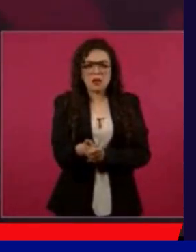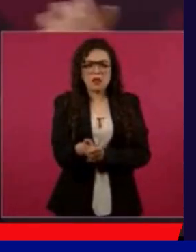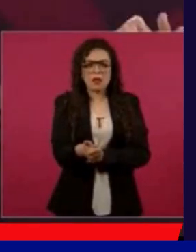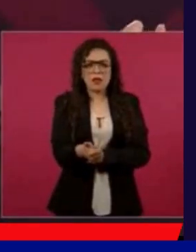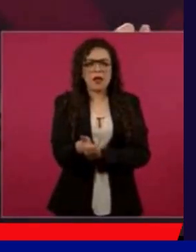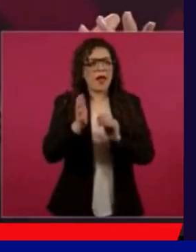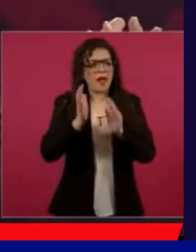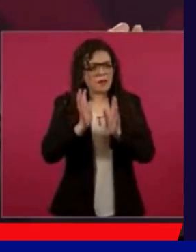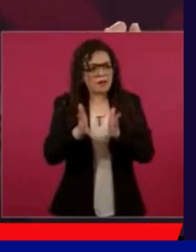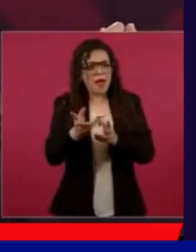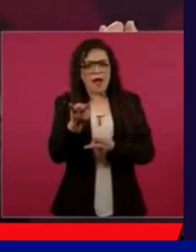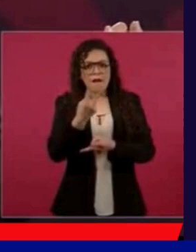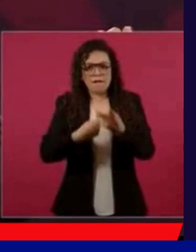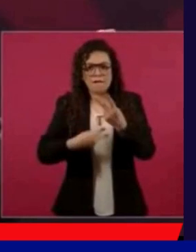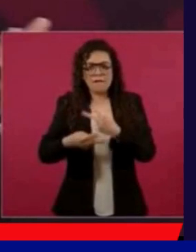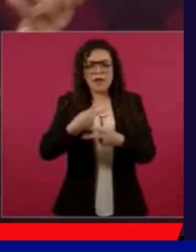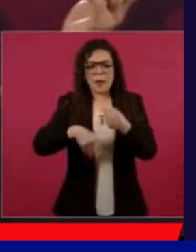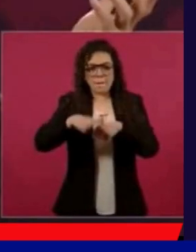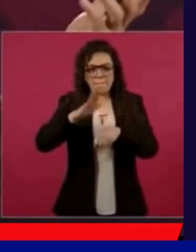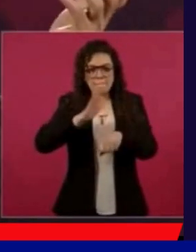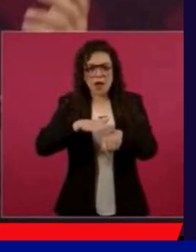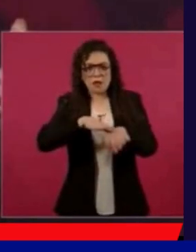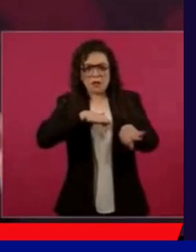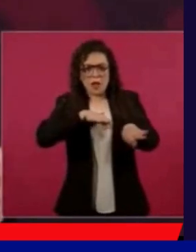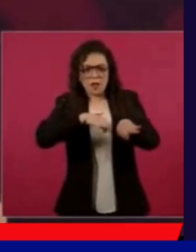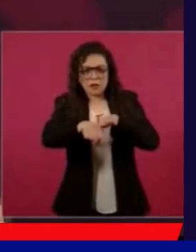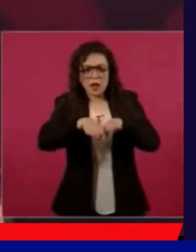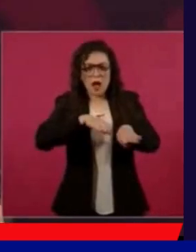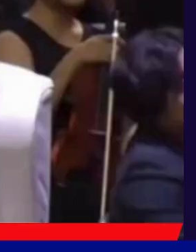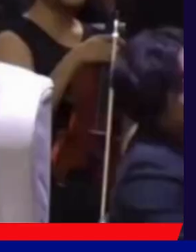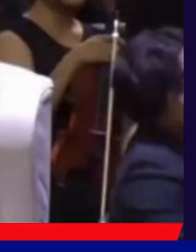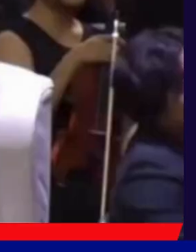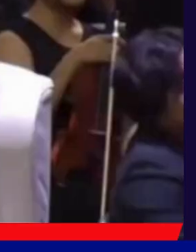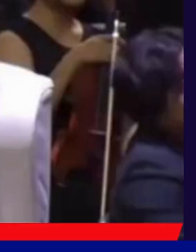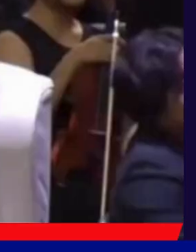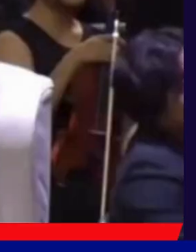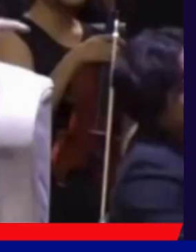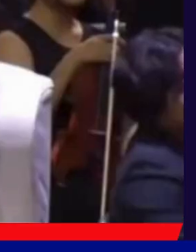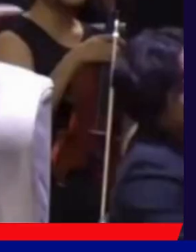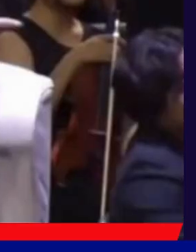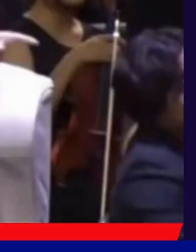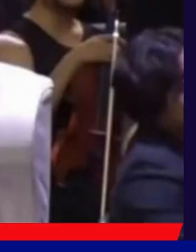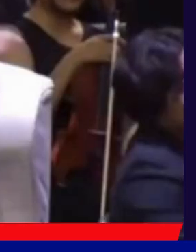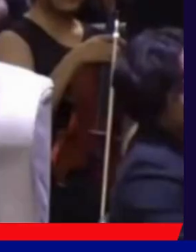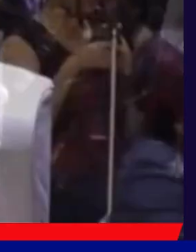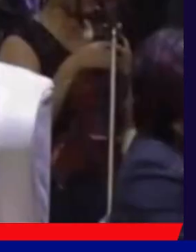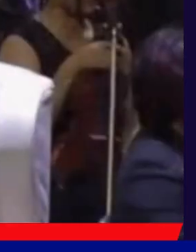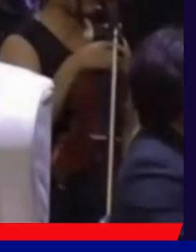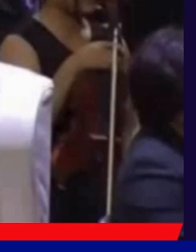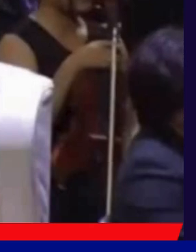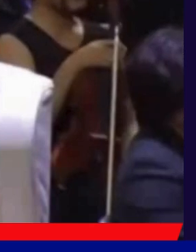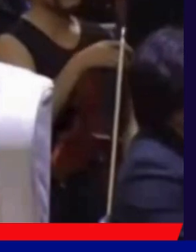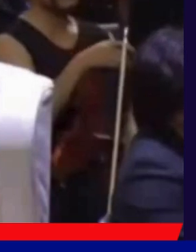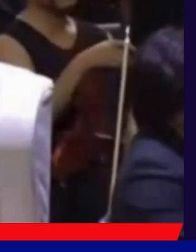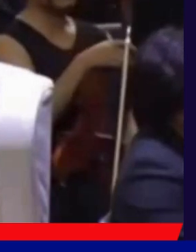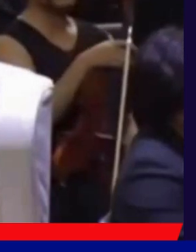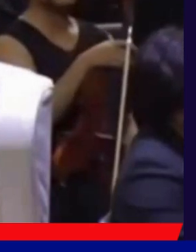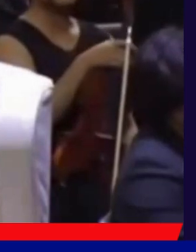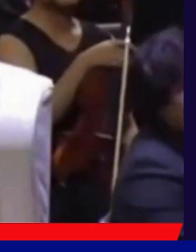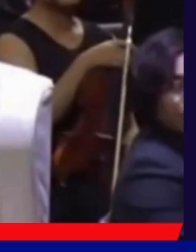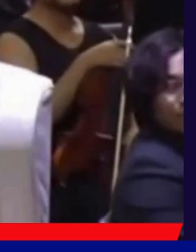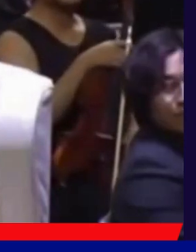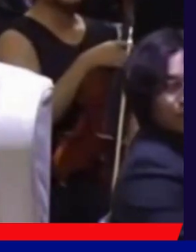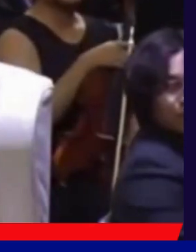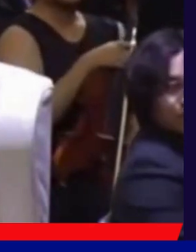mexicanas para satisfacer sus intereses recalcó que el periodismo debe mantenerse independiente tanto del